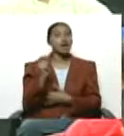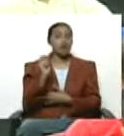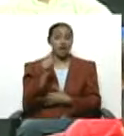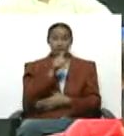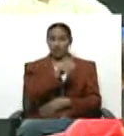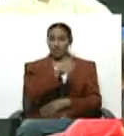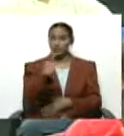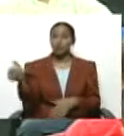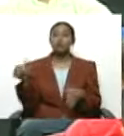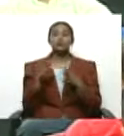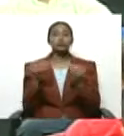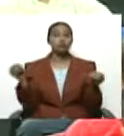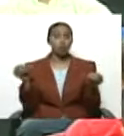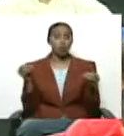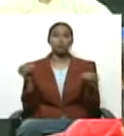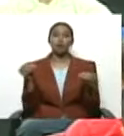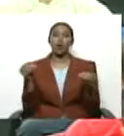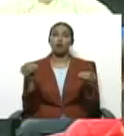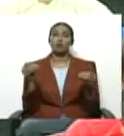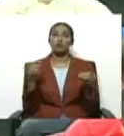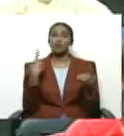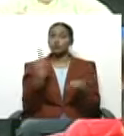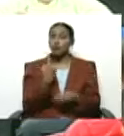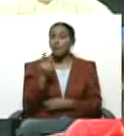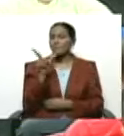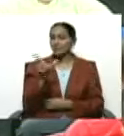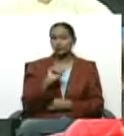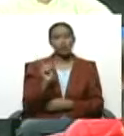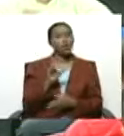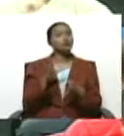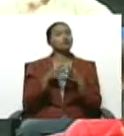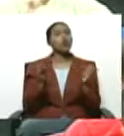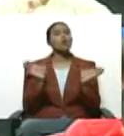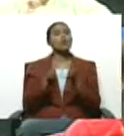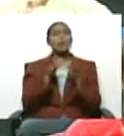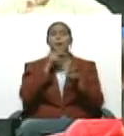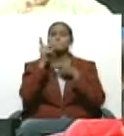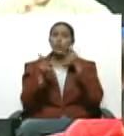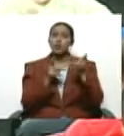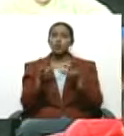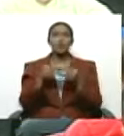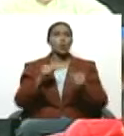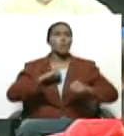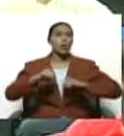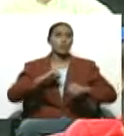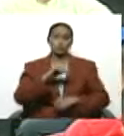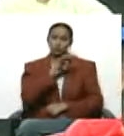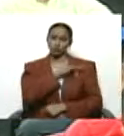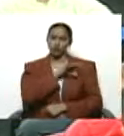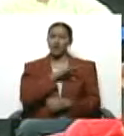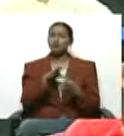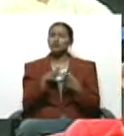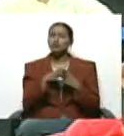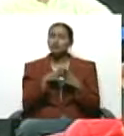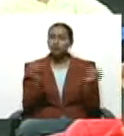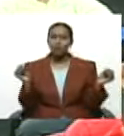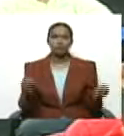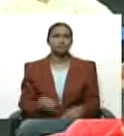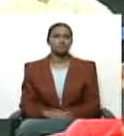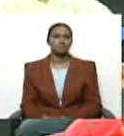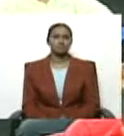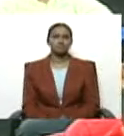todos los compañeros del Gran Polo Patriótico, en todos los compañeros de los movimientos sociales, y por eso creo